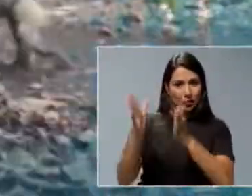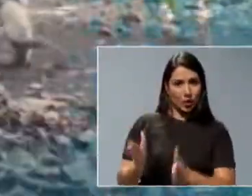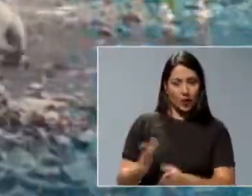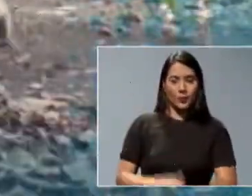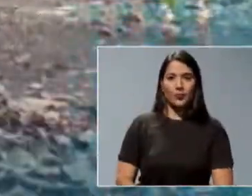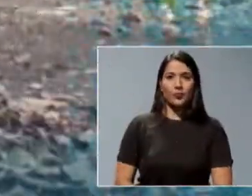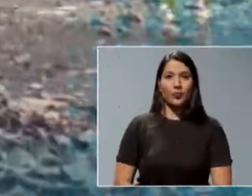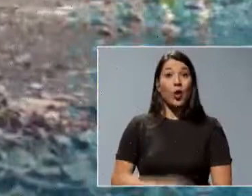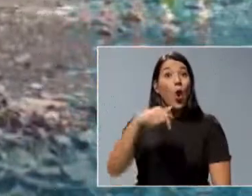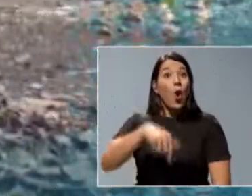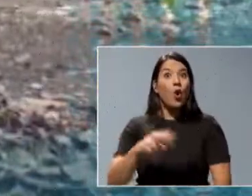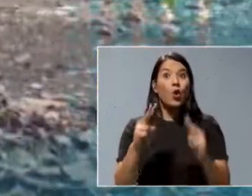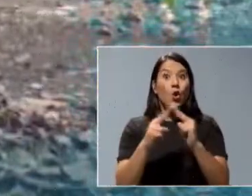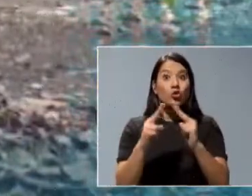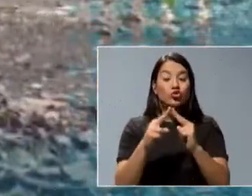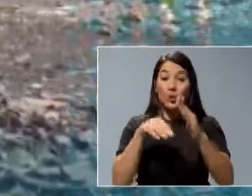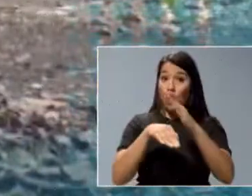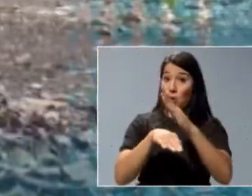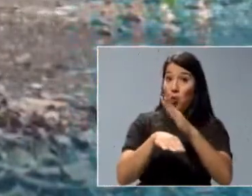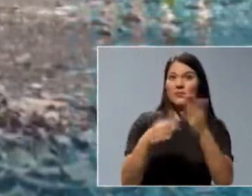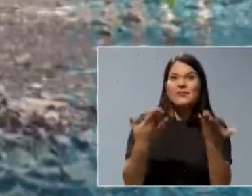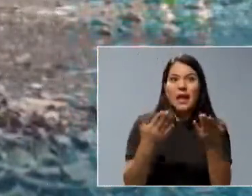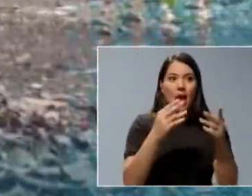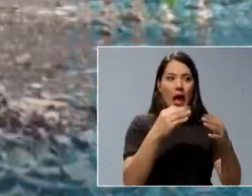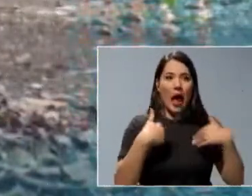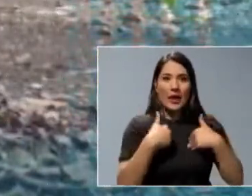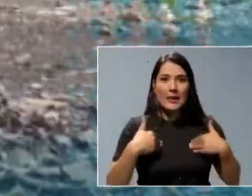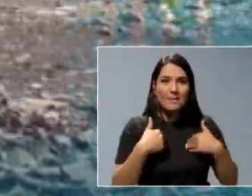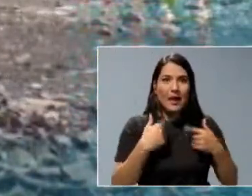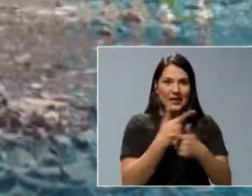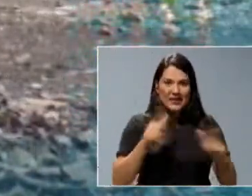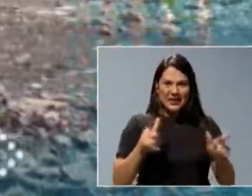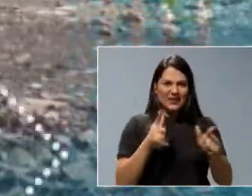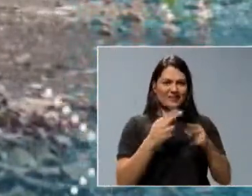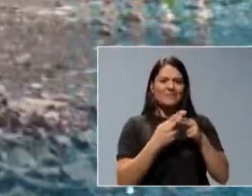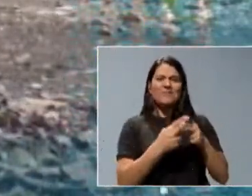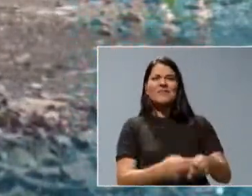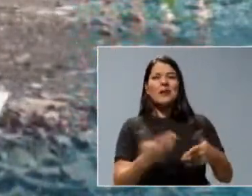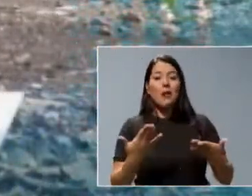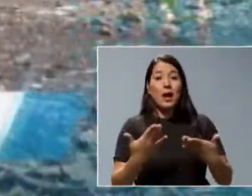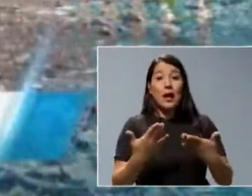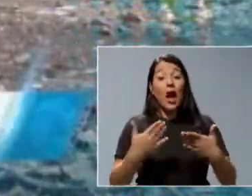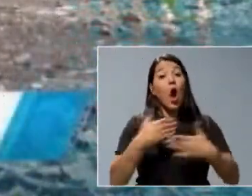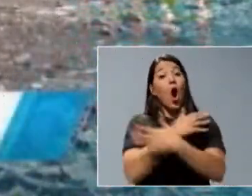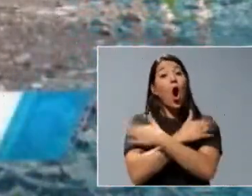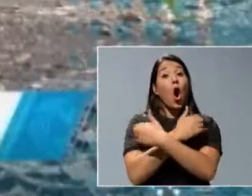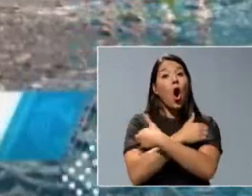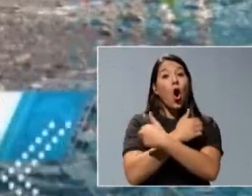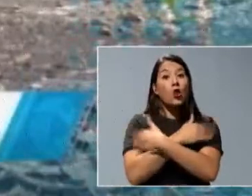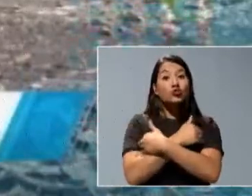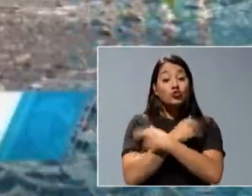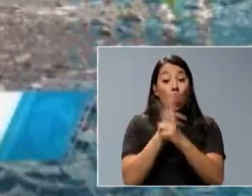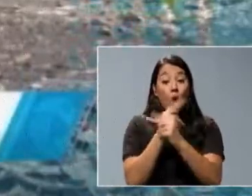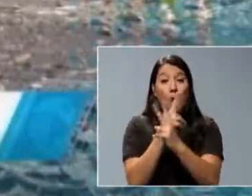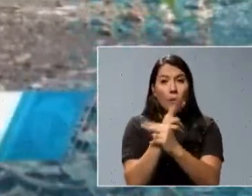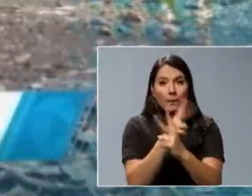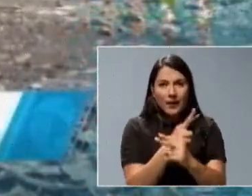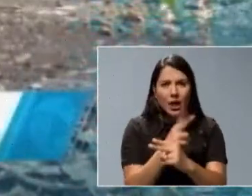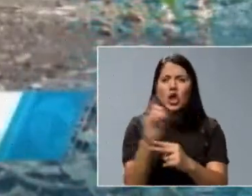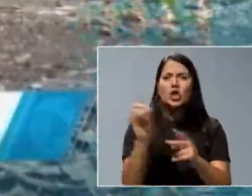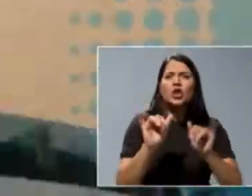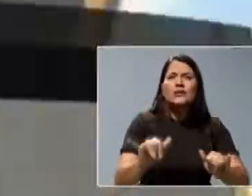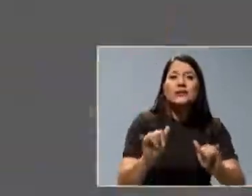Hoy conoceremos en nuestra sección Animales en Libertad al oso hormiguero, una especie que habita en Guanacaste, Tortuguero y Osa en